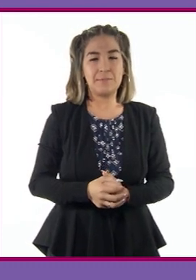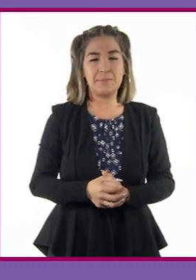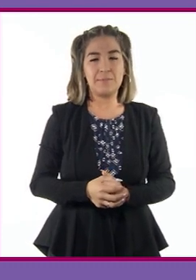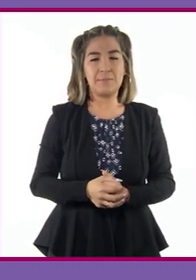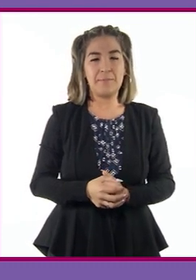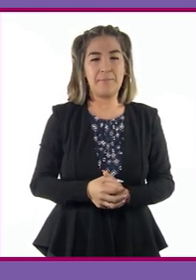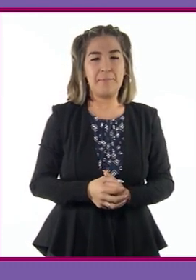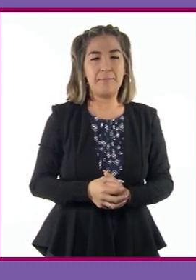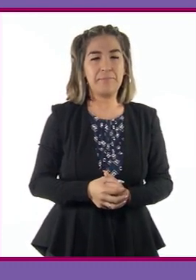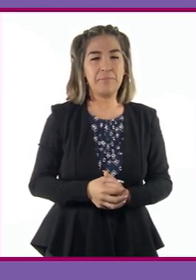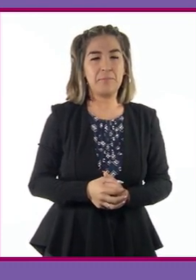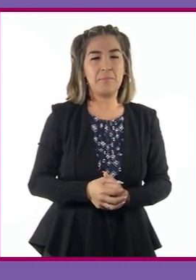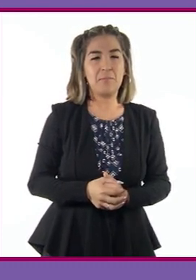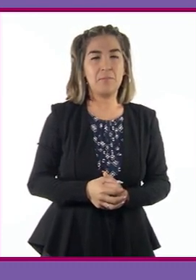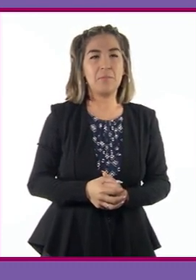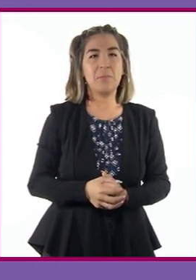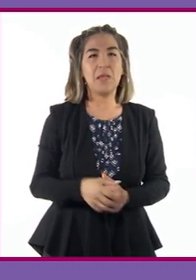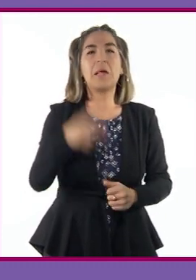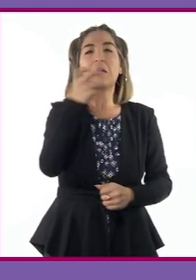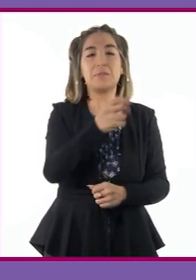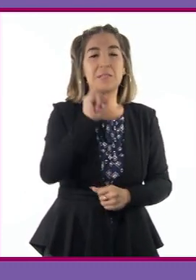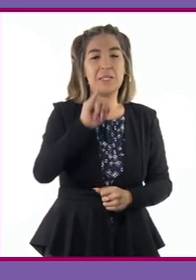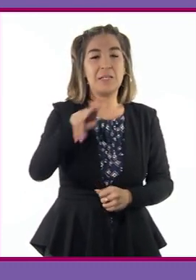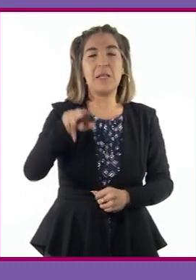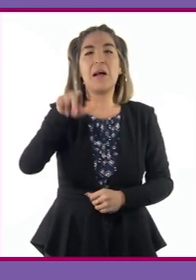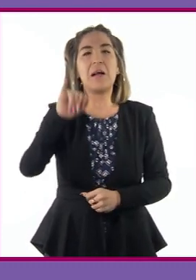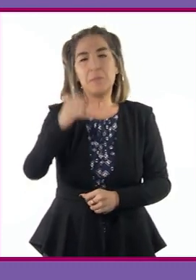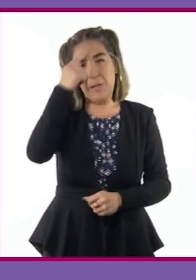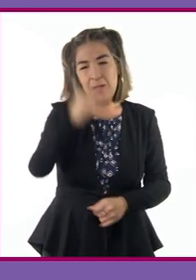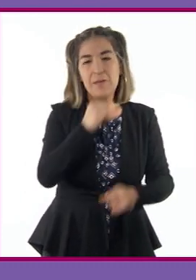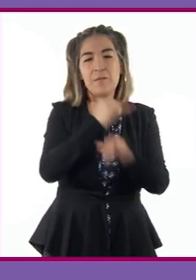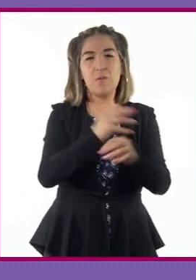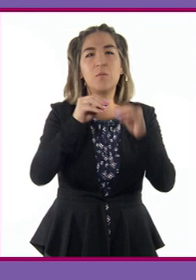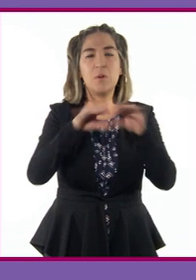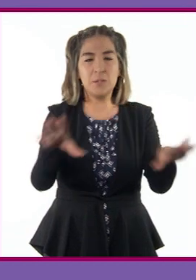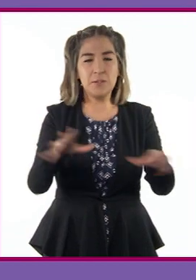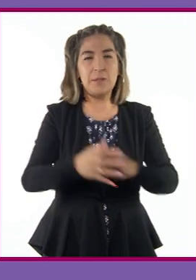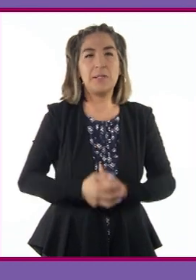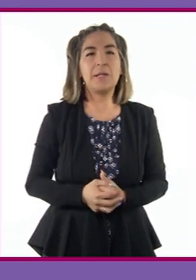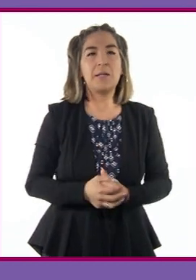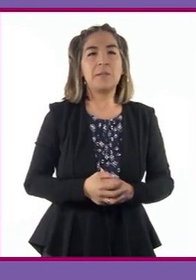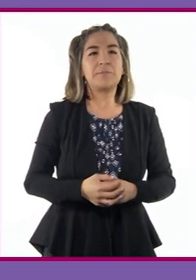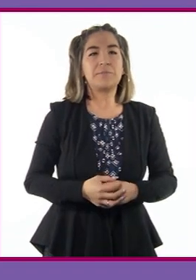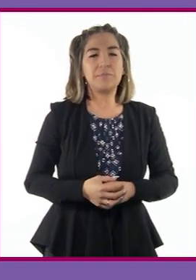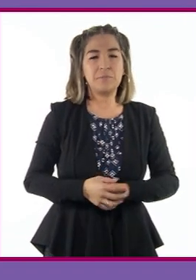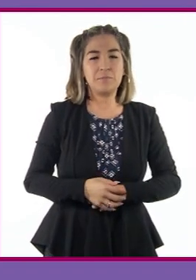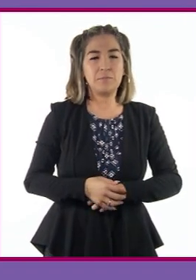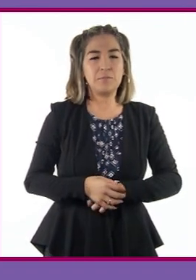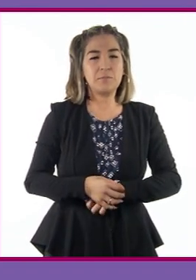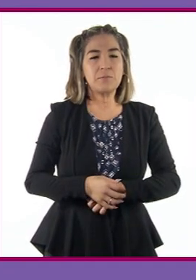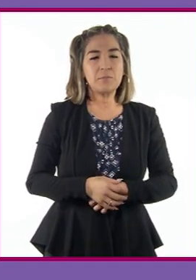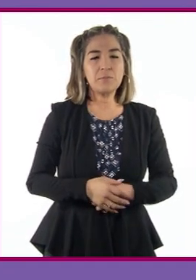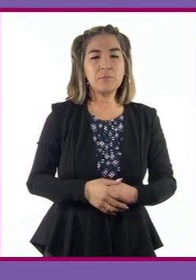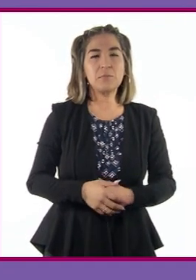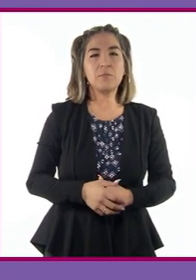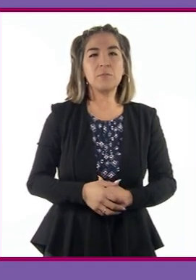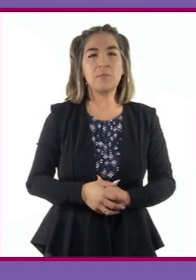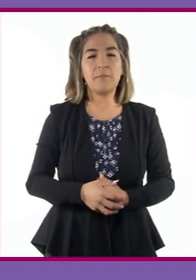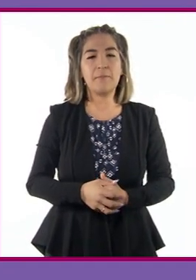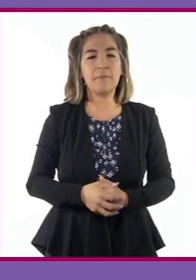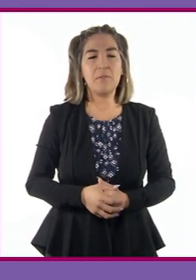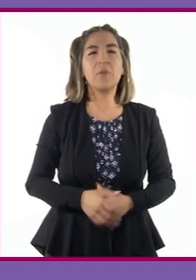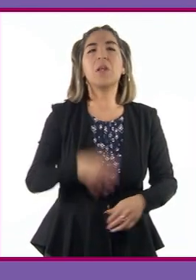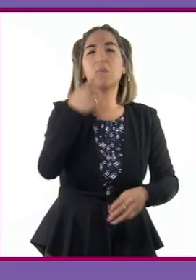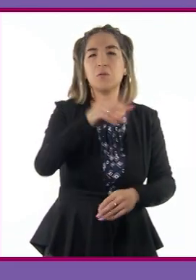puede recurrir al Instituto Nacional de Transparencia, Acceso a la Información y Protección de Datos Personales, INAI, que garantiza